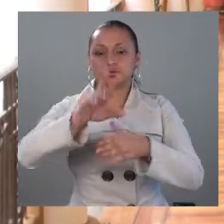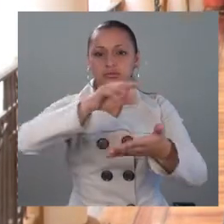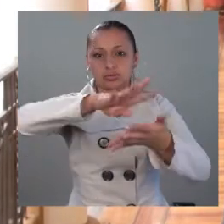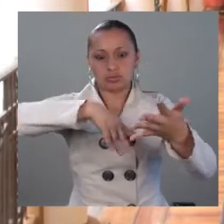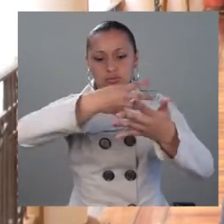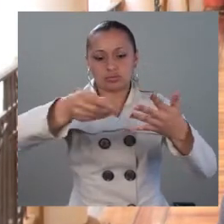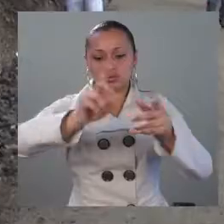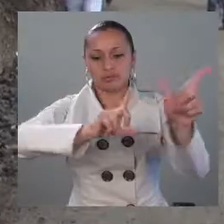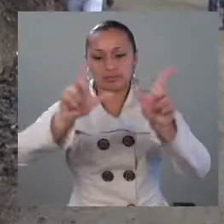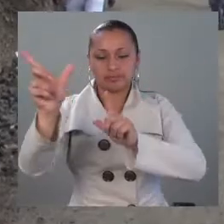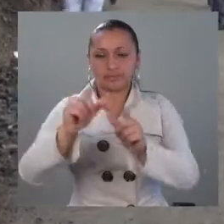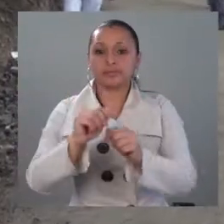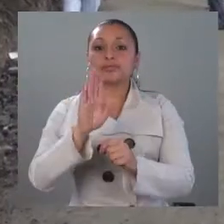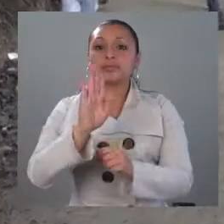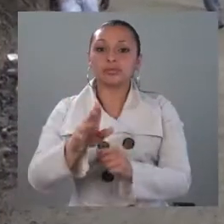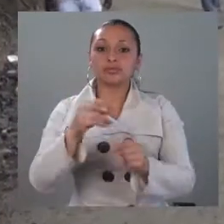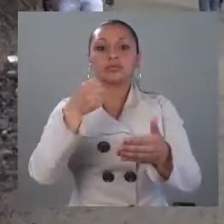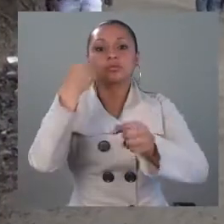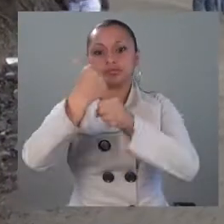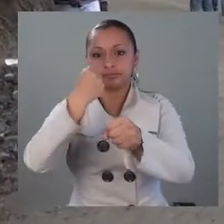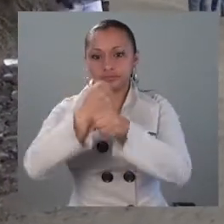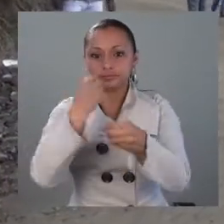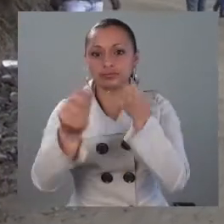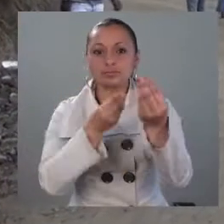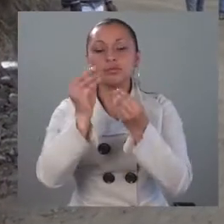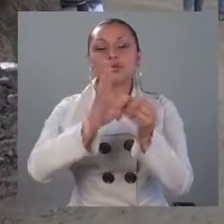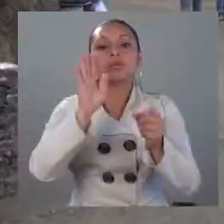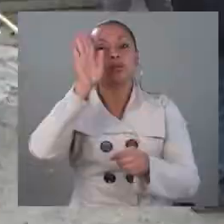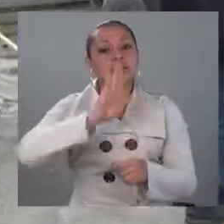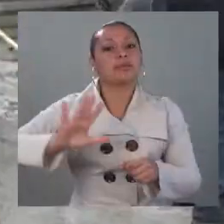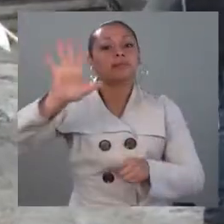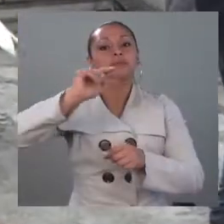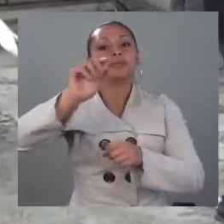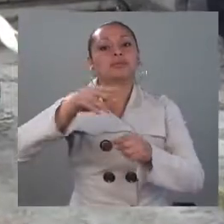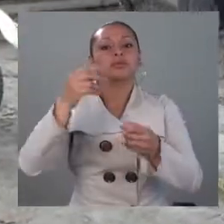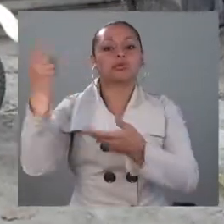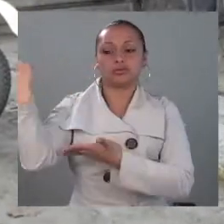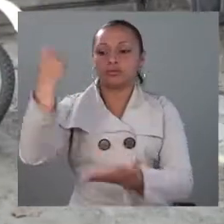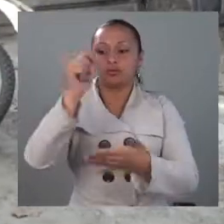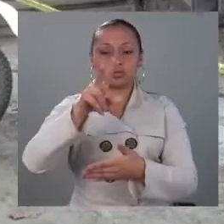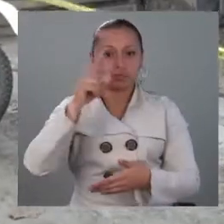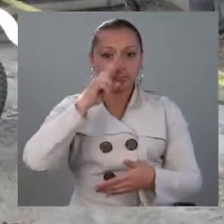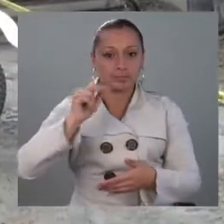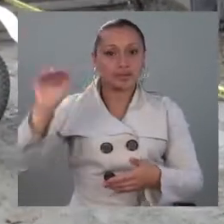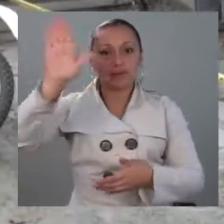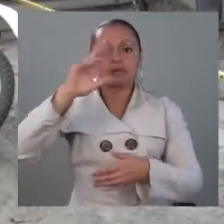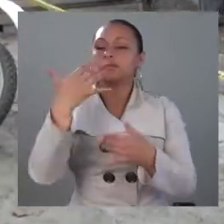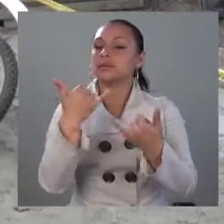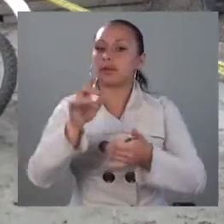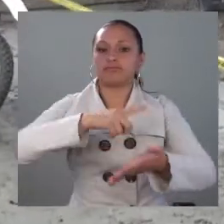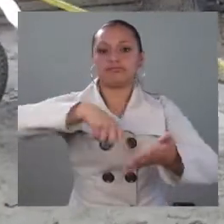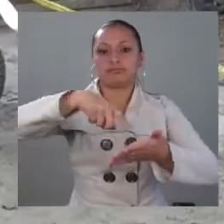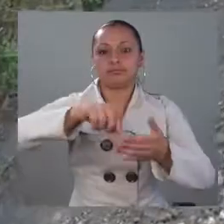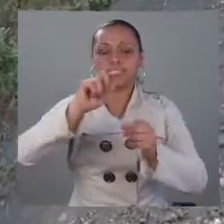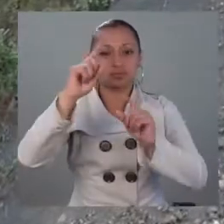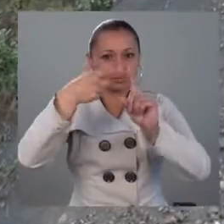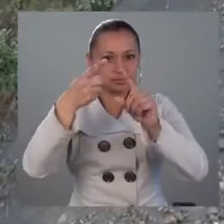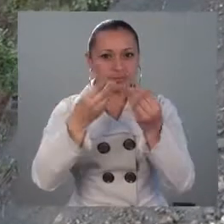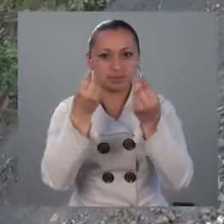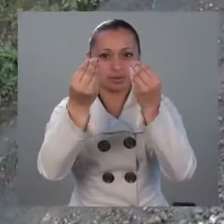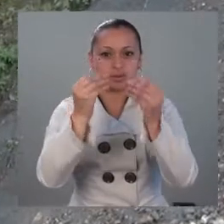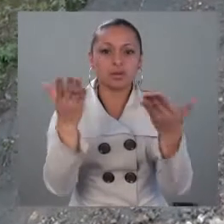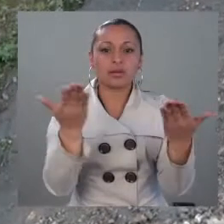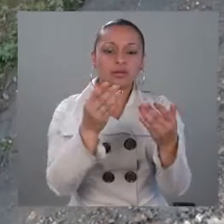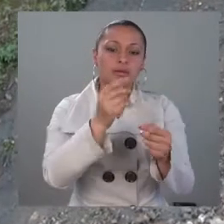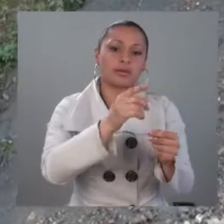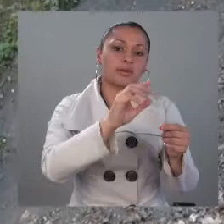cronograma presentado por ellos. Los dos frentes de trabajo restantes que ejecutará el departamento con recursos de la Nación ya se encuentran en proceso de